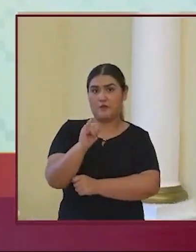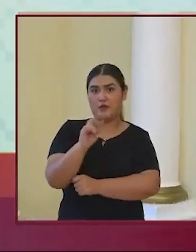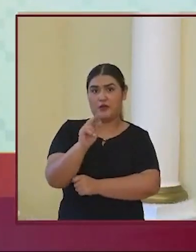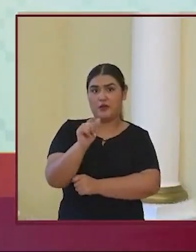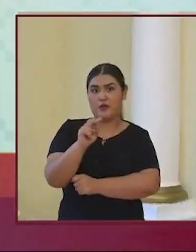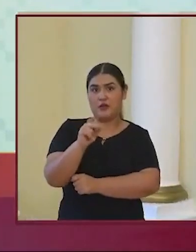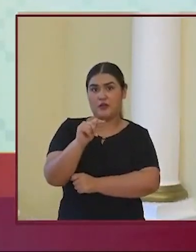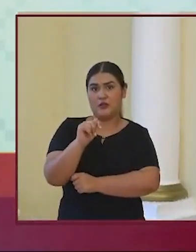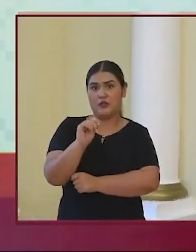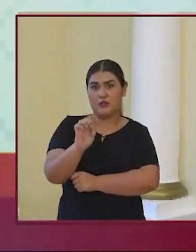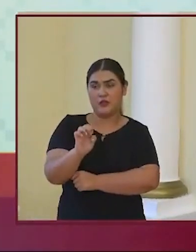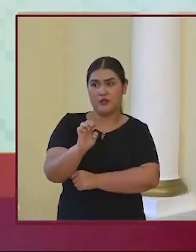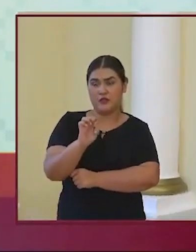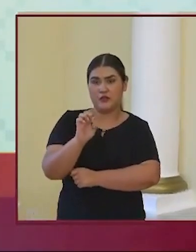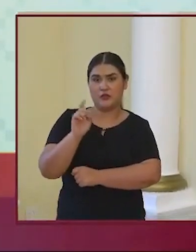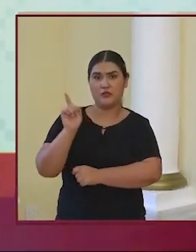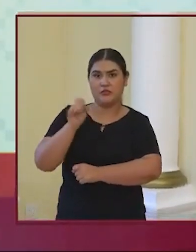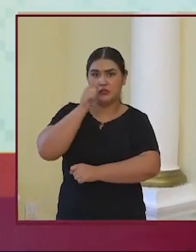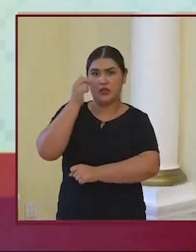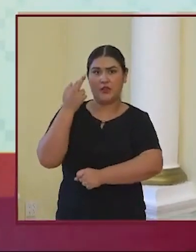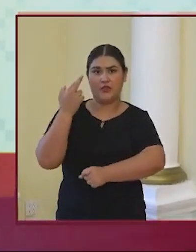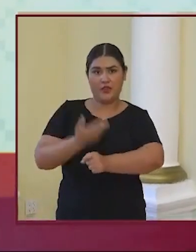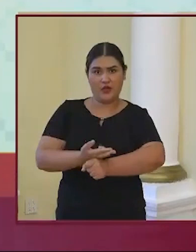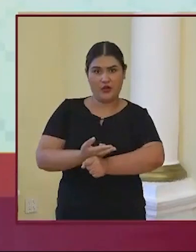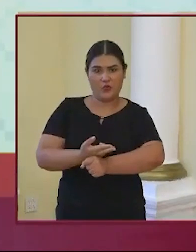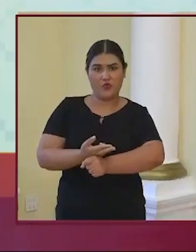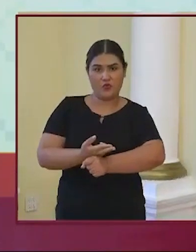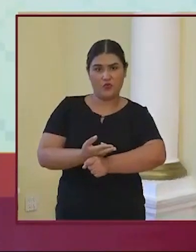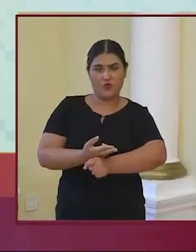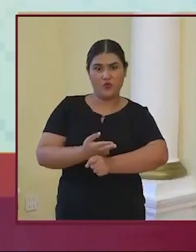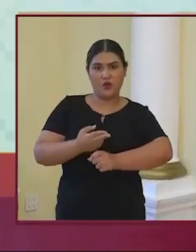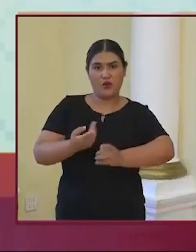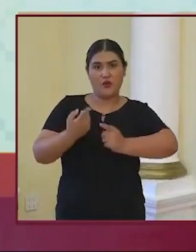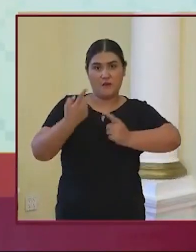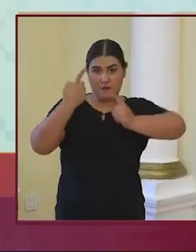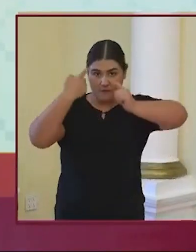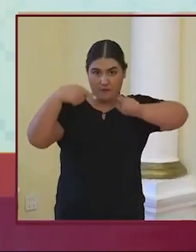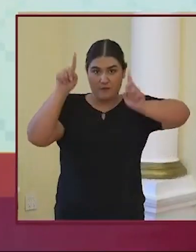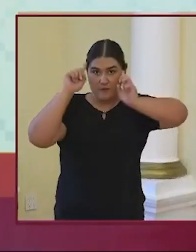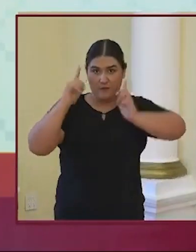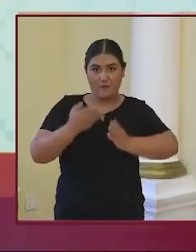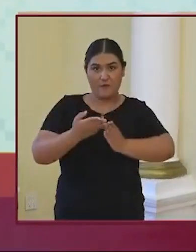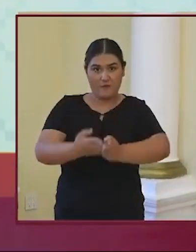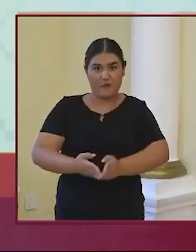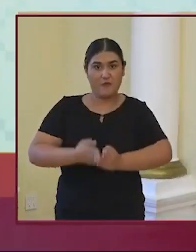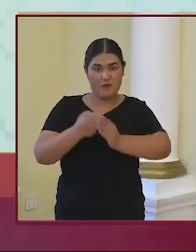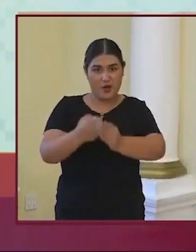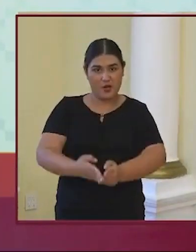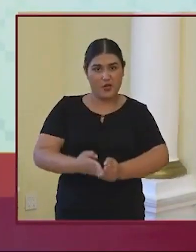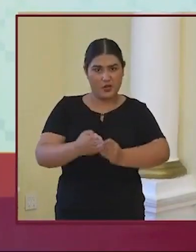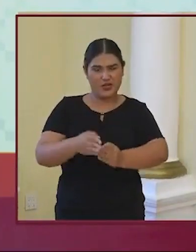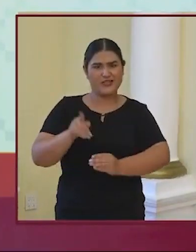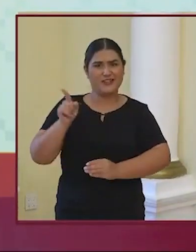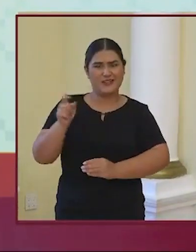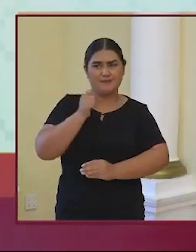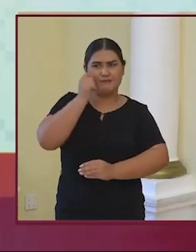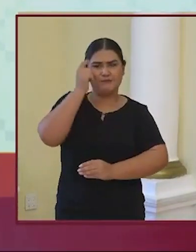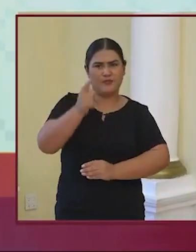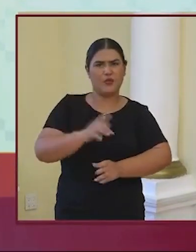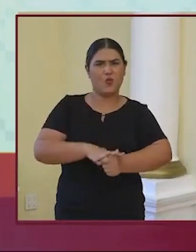en la reunión, el secretario de Marina, una empresa logística,